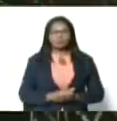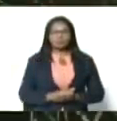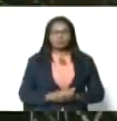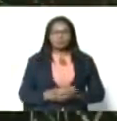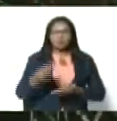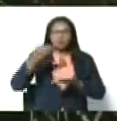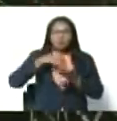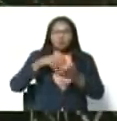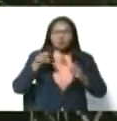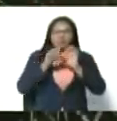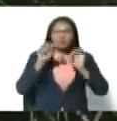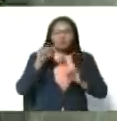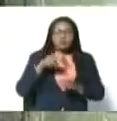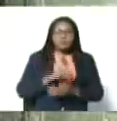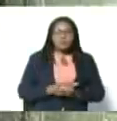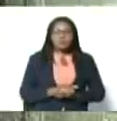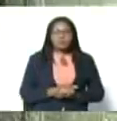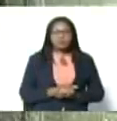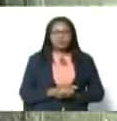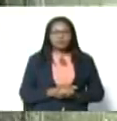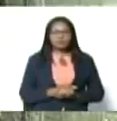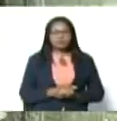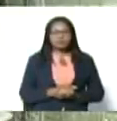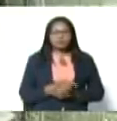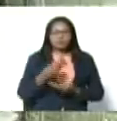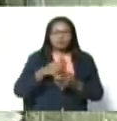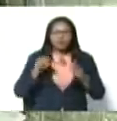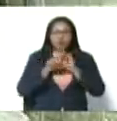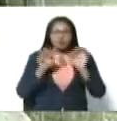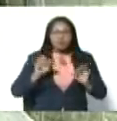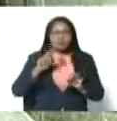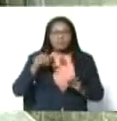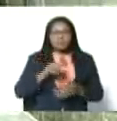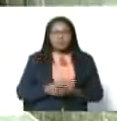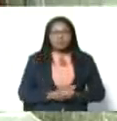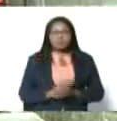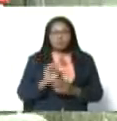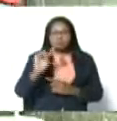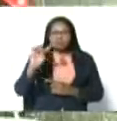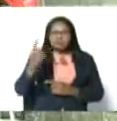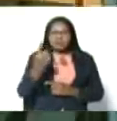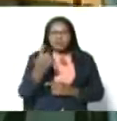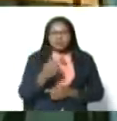de rieles, colocación de señalización, que es primera vez